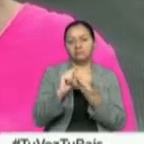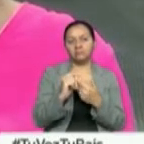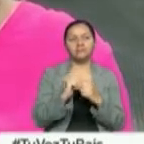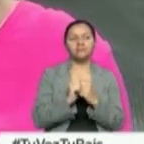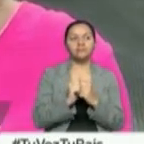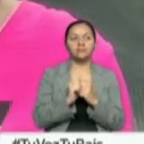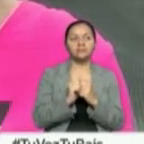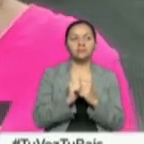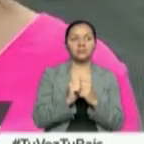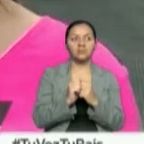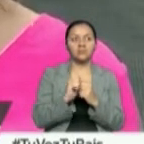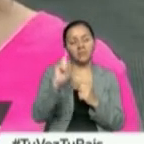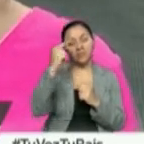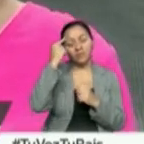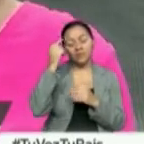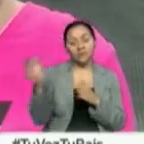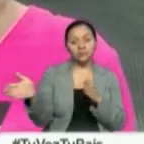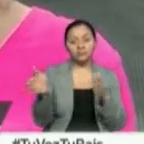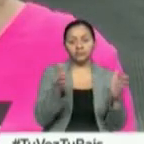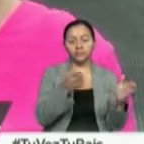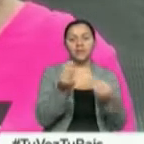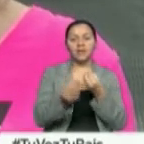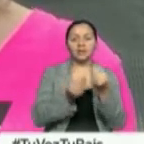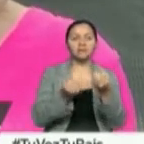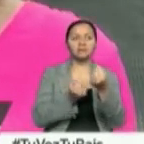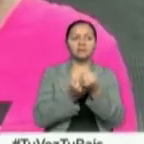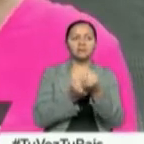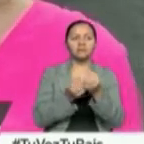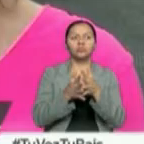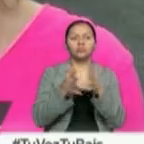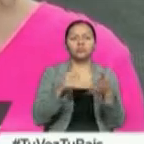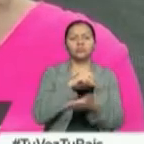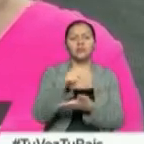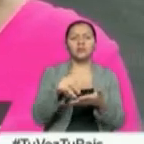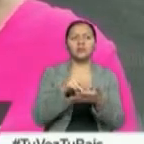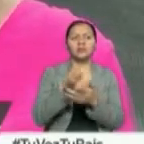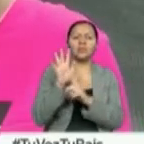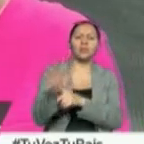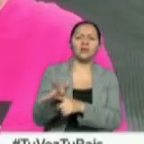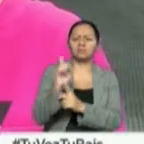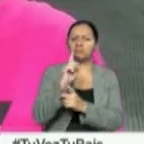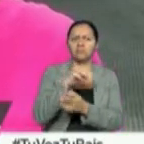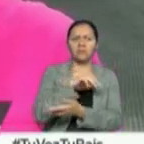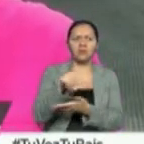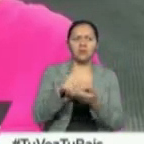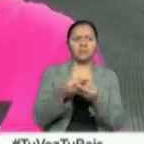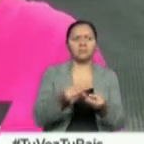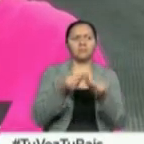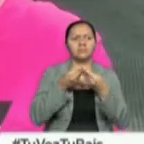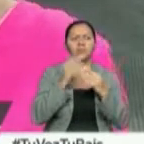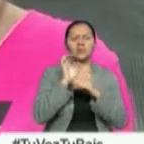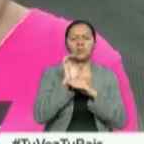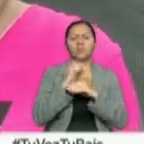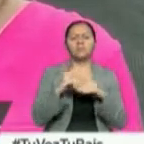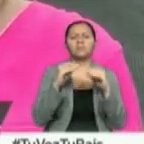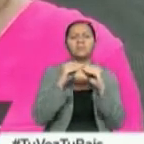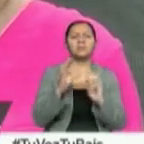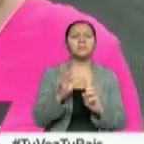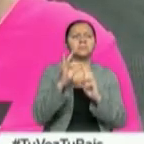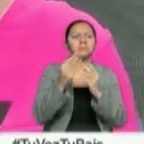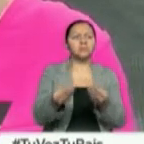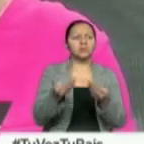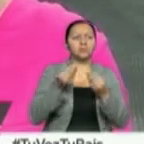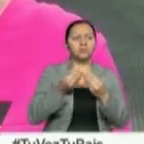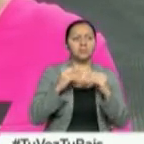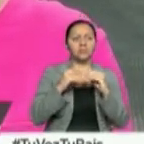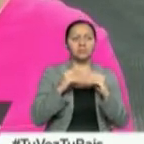en todo su etapa de gobierno ha apoyado mucho a manabí y ha hecho muchas cosas impresionantes en todo el ecuador en especial a manabí ahora con